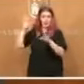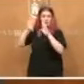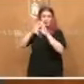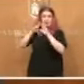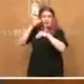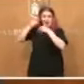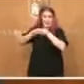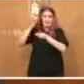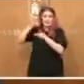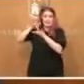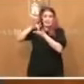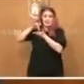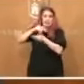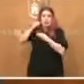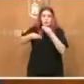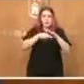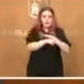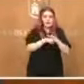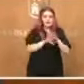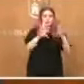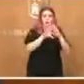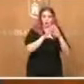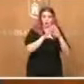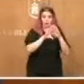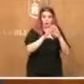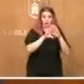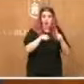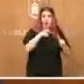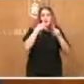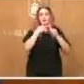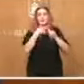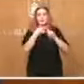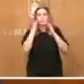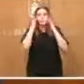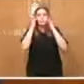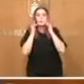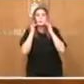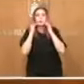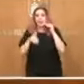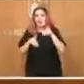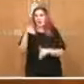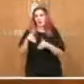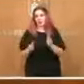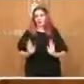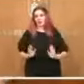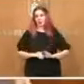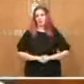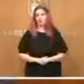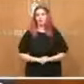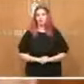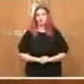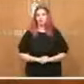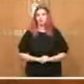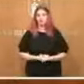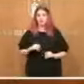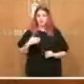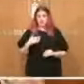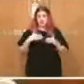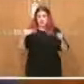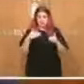de Madrid. Utilizar los recursos de la Comunidad de Madrid con fines puramente electorales. Semanas después